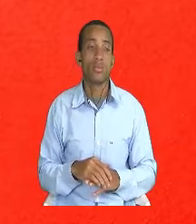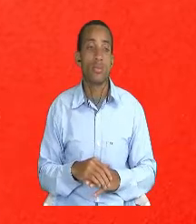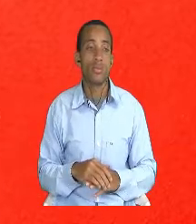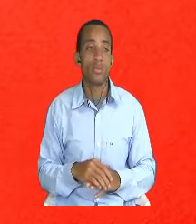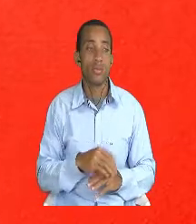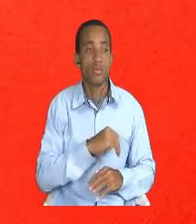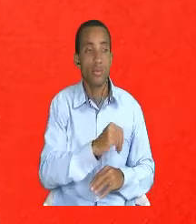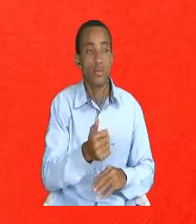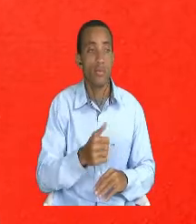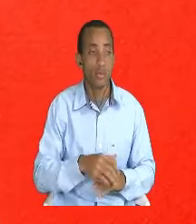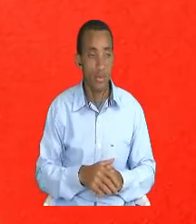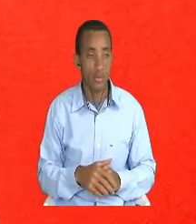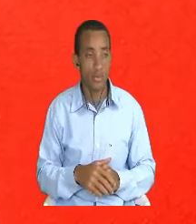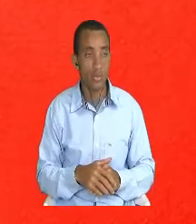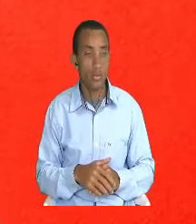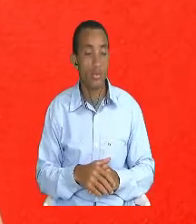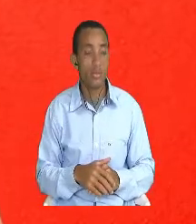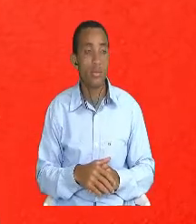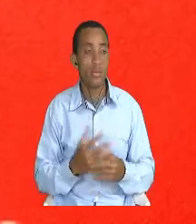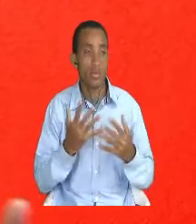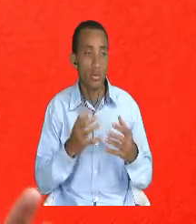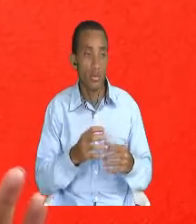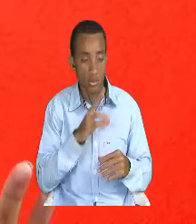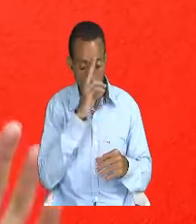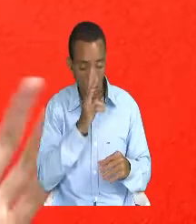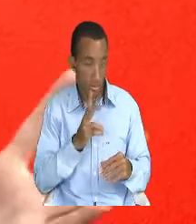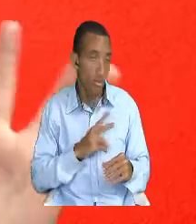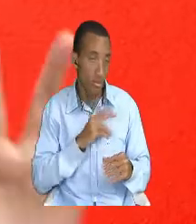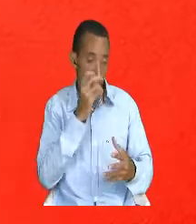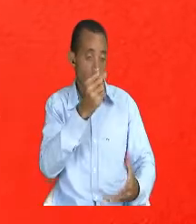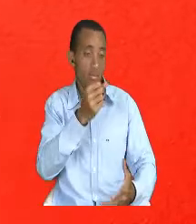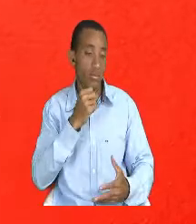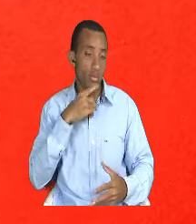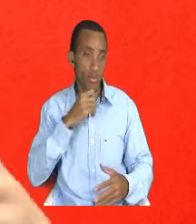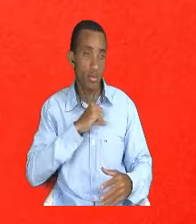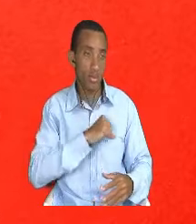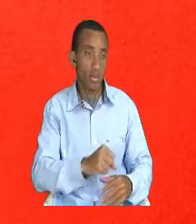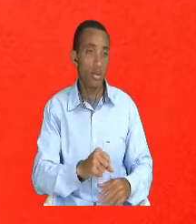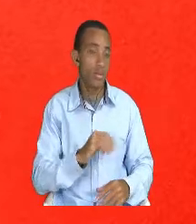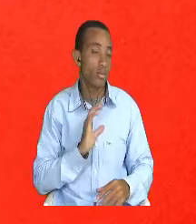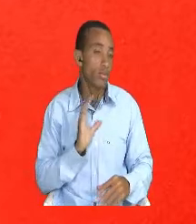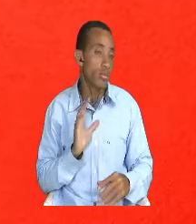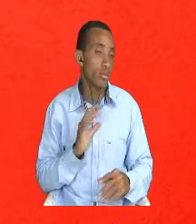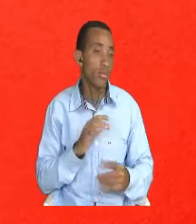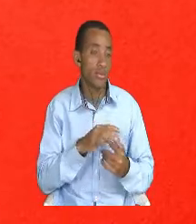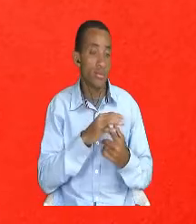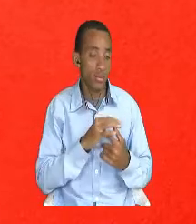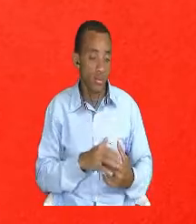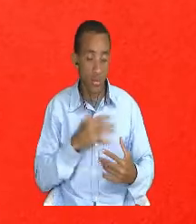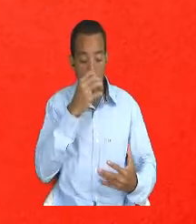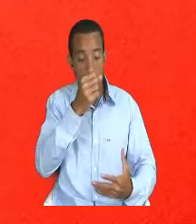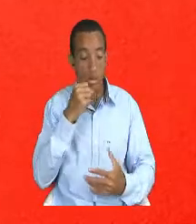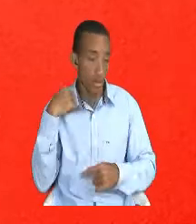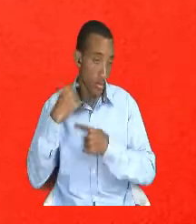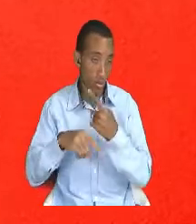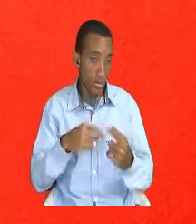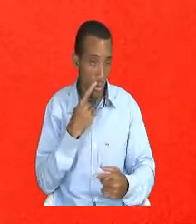los herederos, y lo que busca es pues que se le reconozcan esos derechos que se le vulneraron y se le asigne la herencia que le